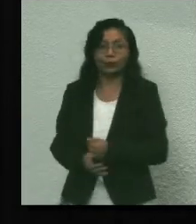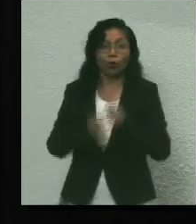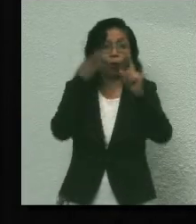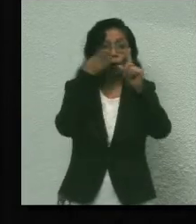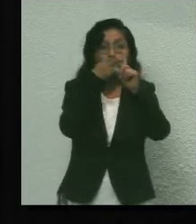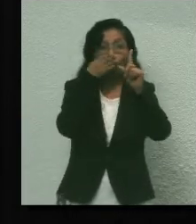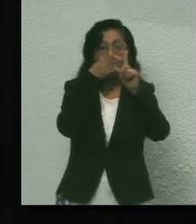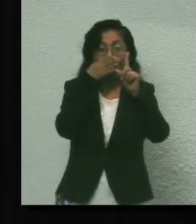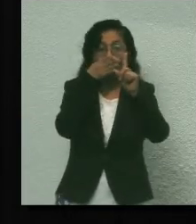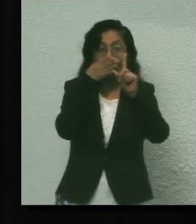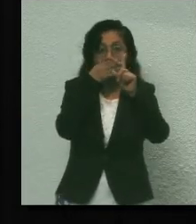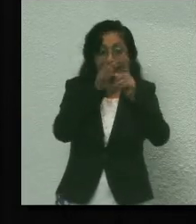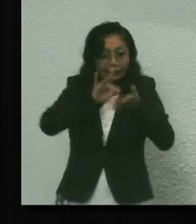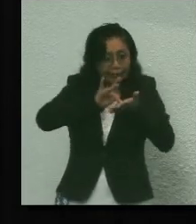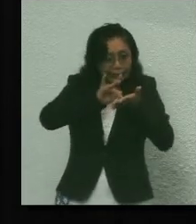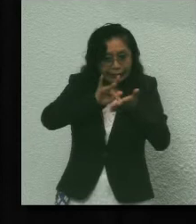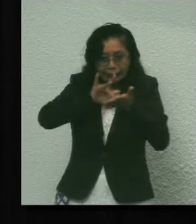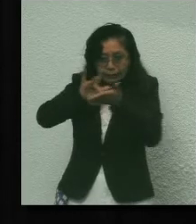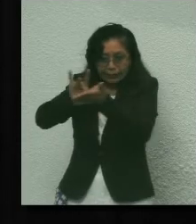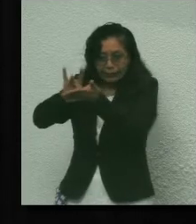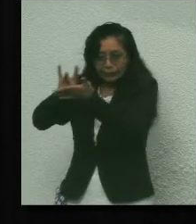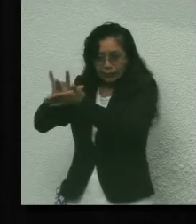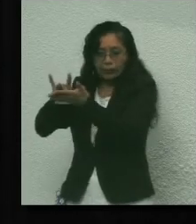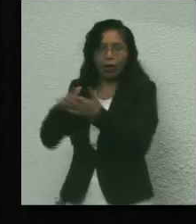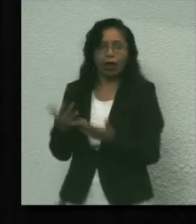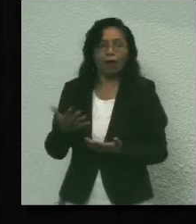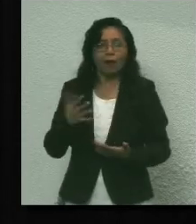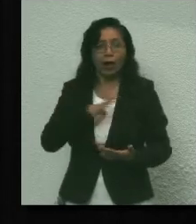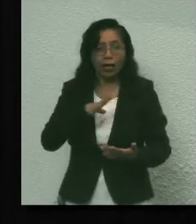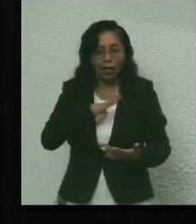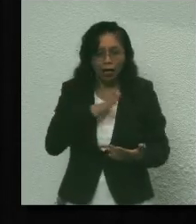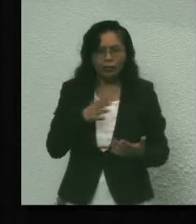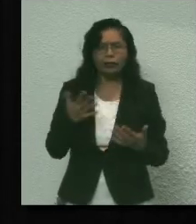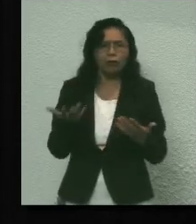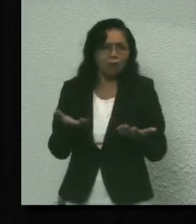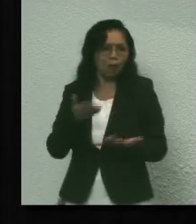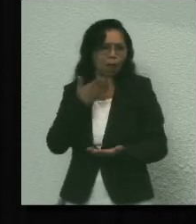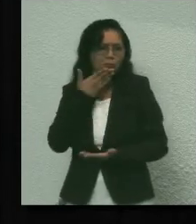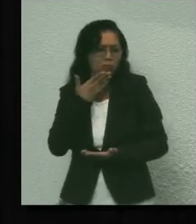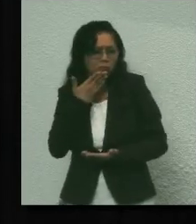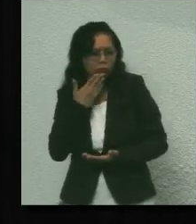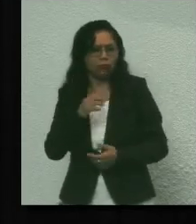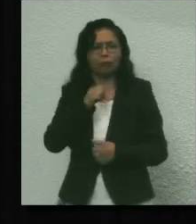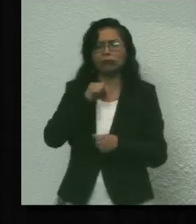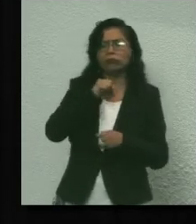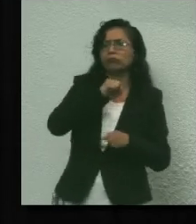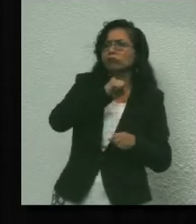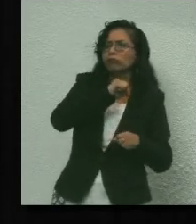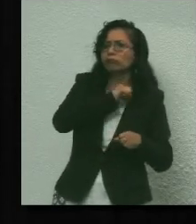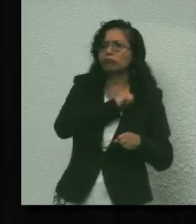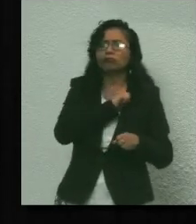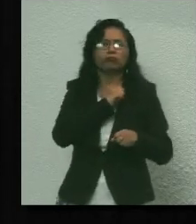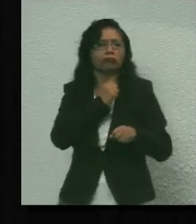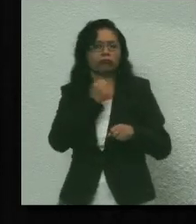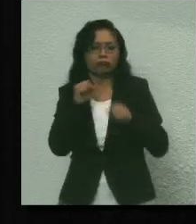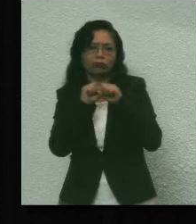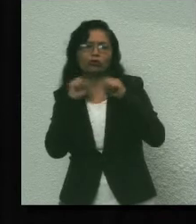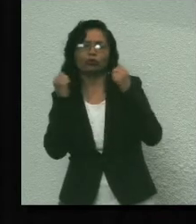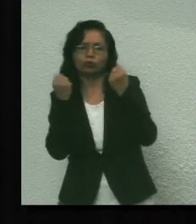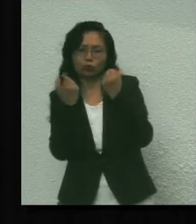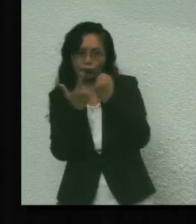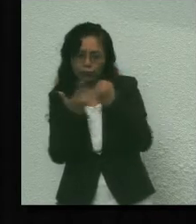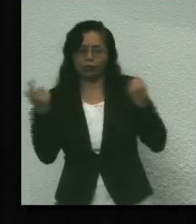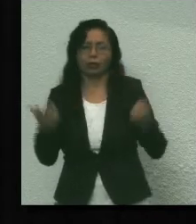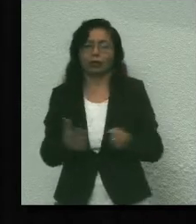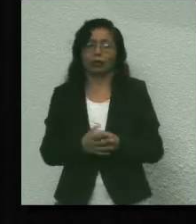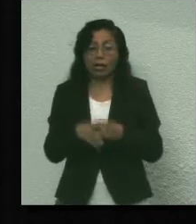proveer las condiciones necesarias para generar bienestar social para los más desprotegidos en materia